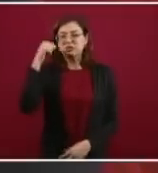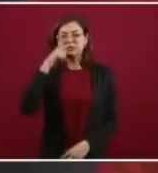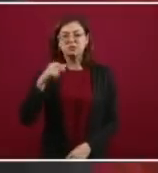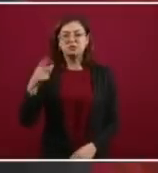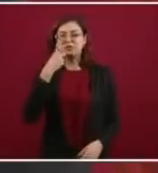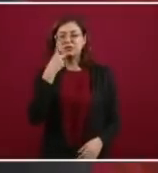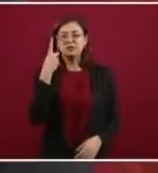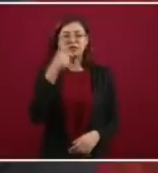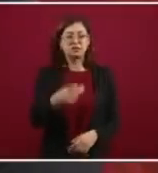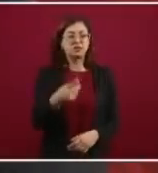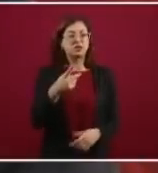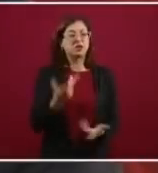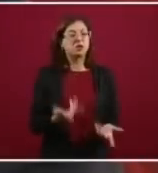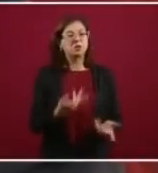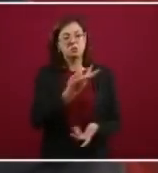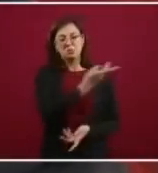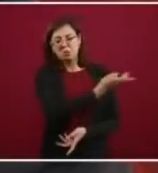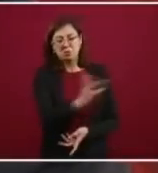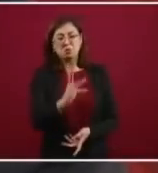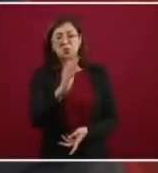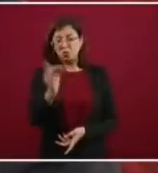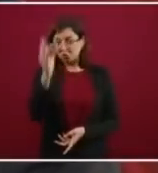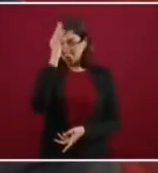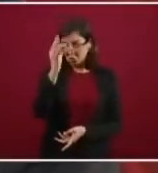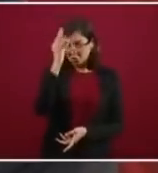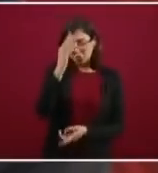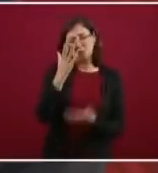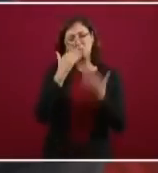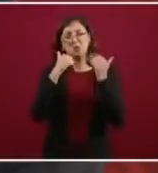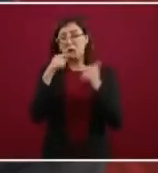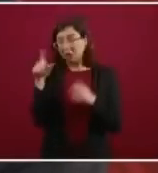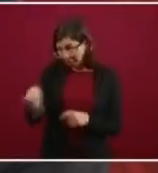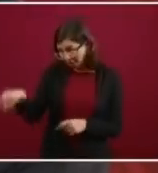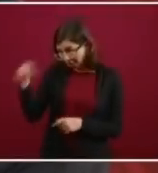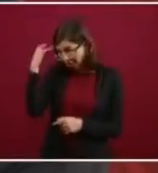es tonto, tonto es el que piensa que los pueblos, que el pueblo es tonto.